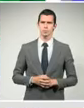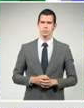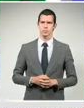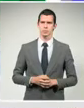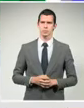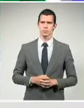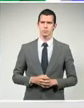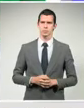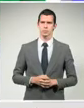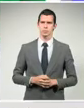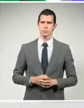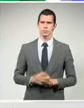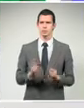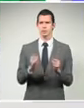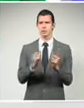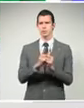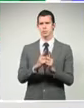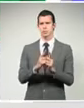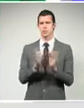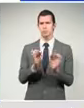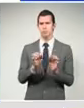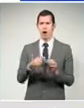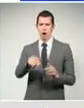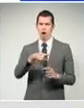lo tienen en un gráfico también.